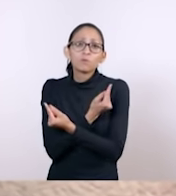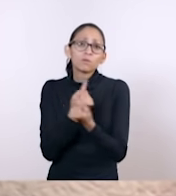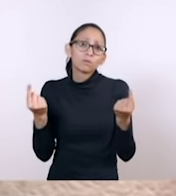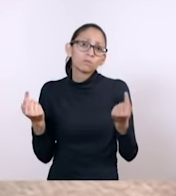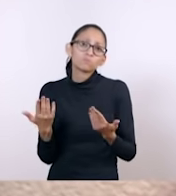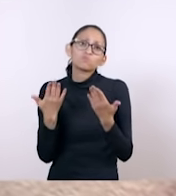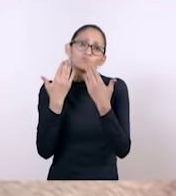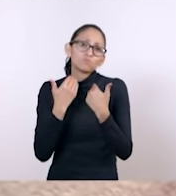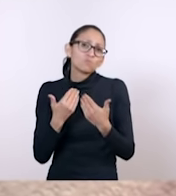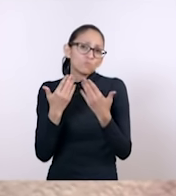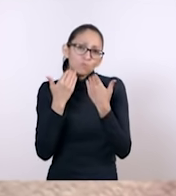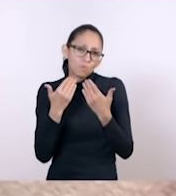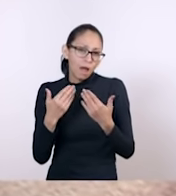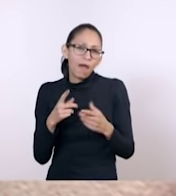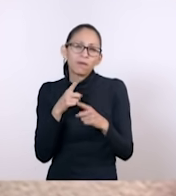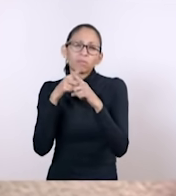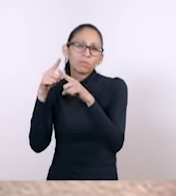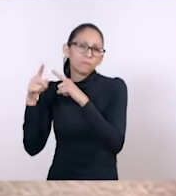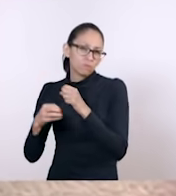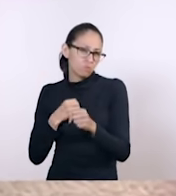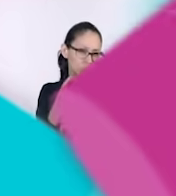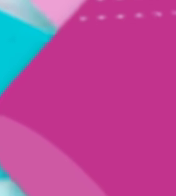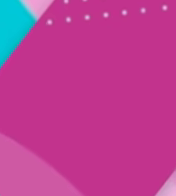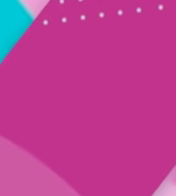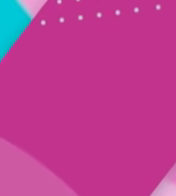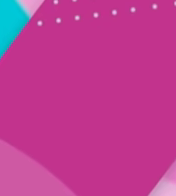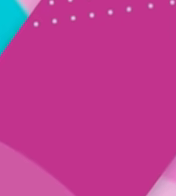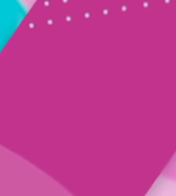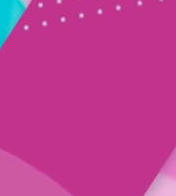tendríamos oportunidades.